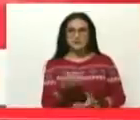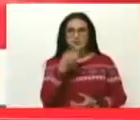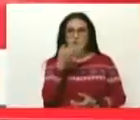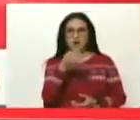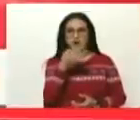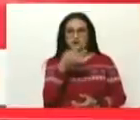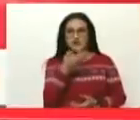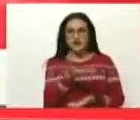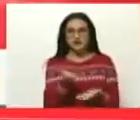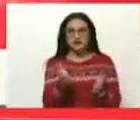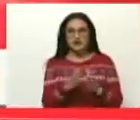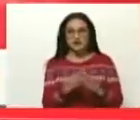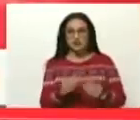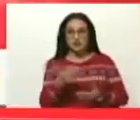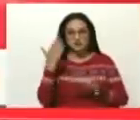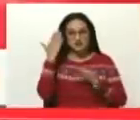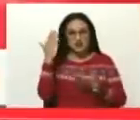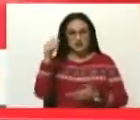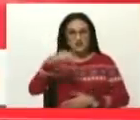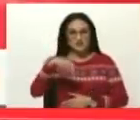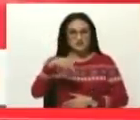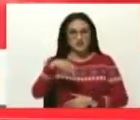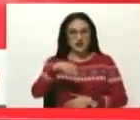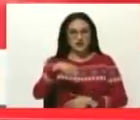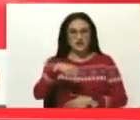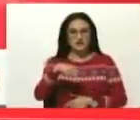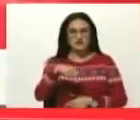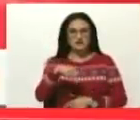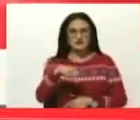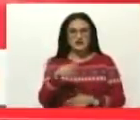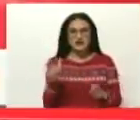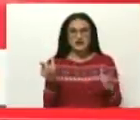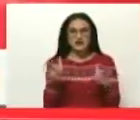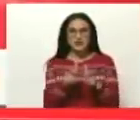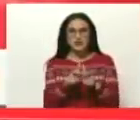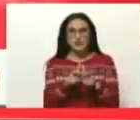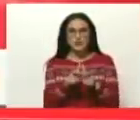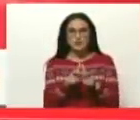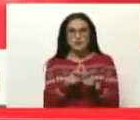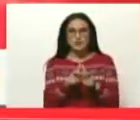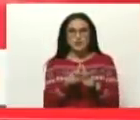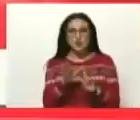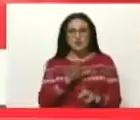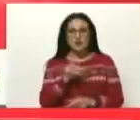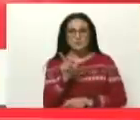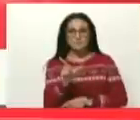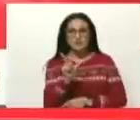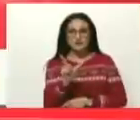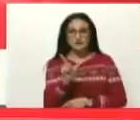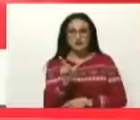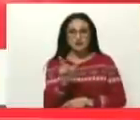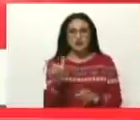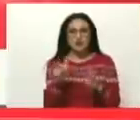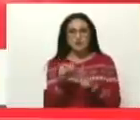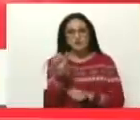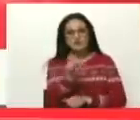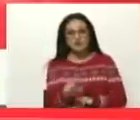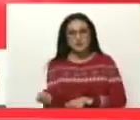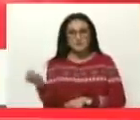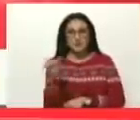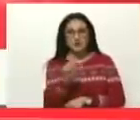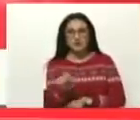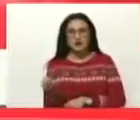Buenas tardes a todas y a todos. Saludamos desde aquí, desde la reunión de nuestro partido, reunión semanal,